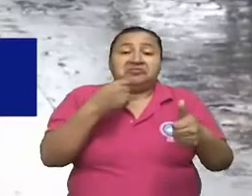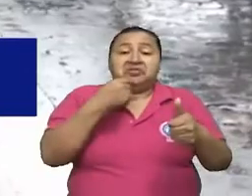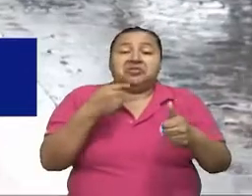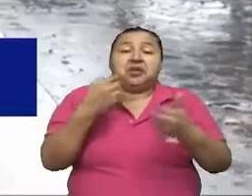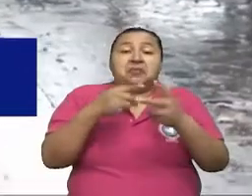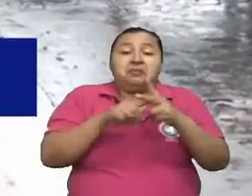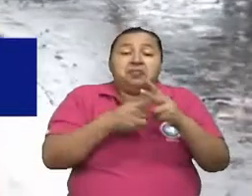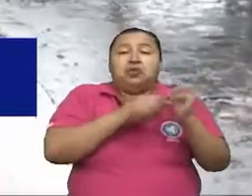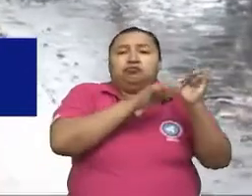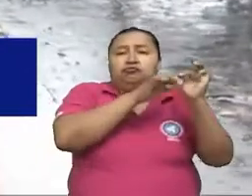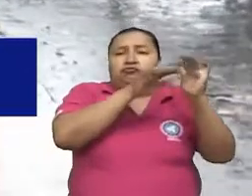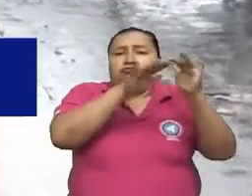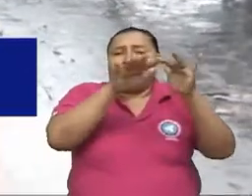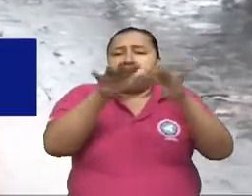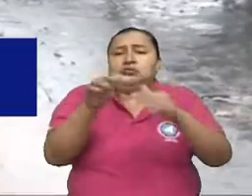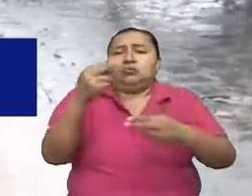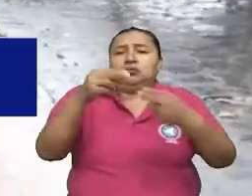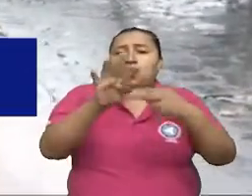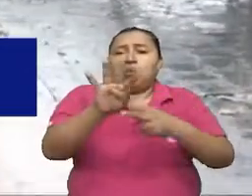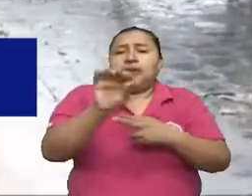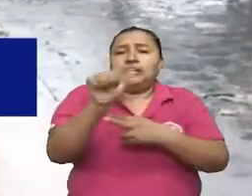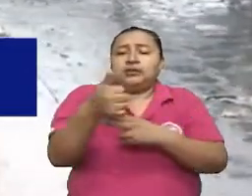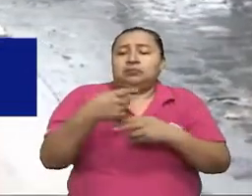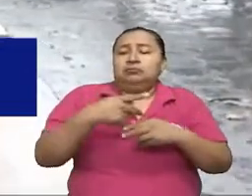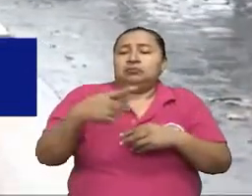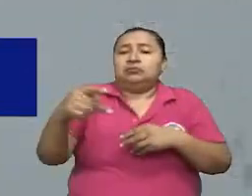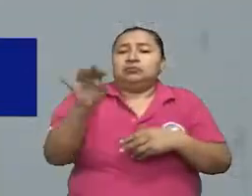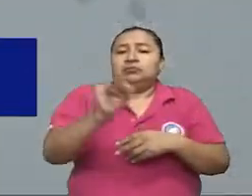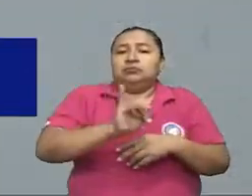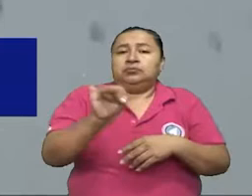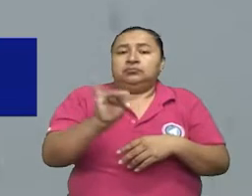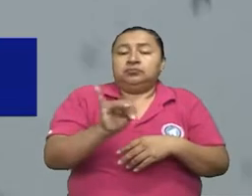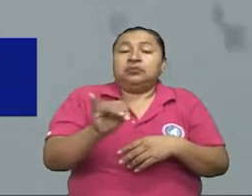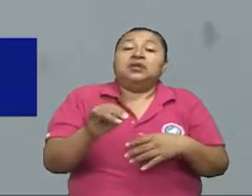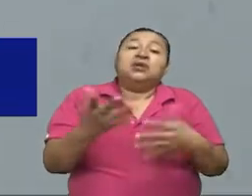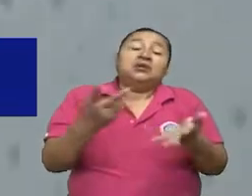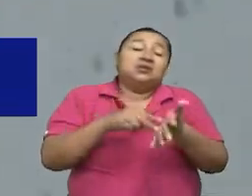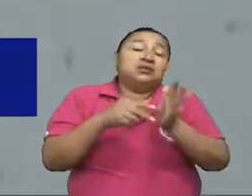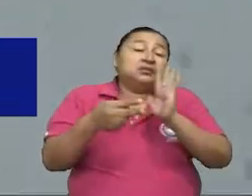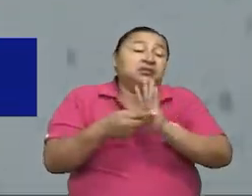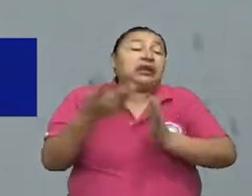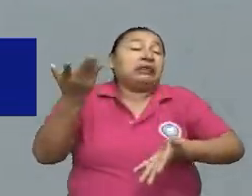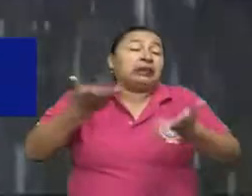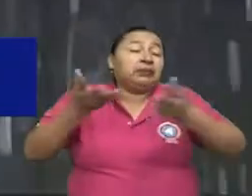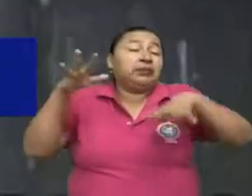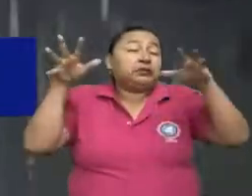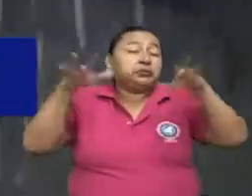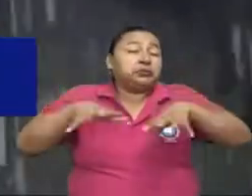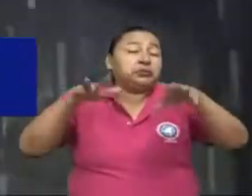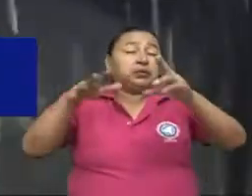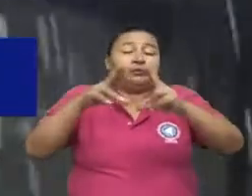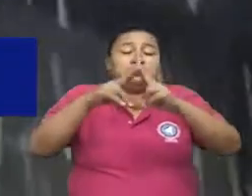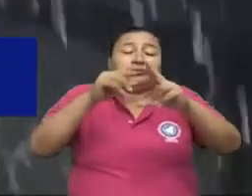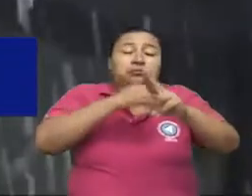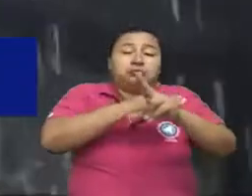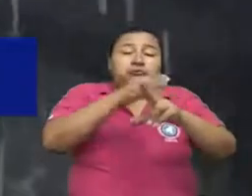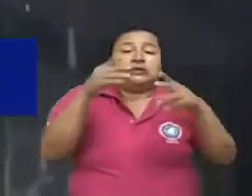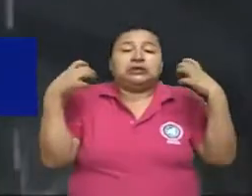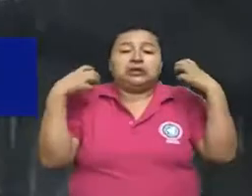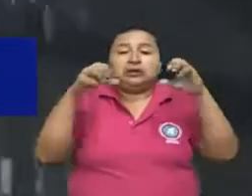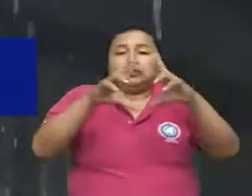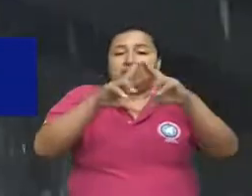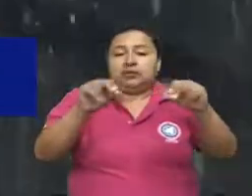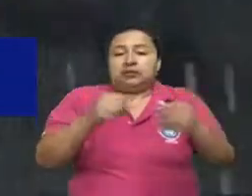onda tropical número 46 el próximo miércoles, lo que generará lluvias para el Pacífico y Caribe